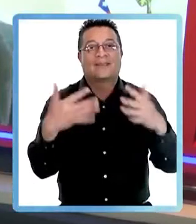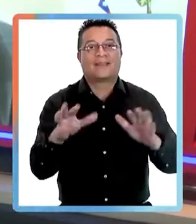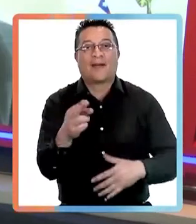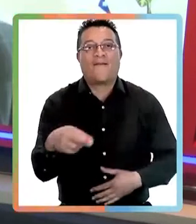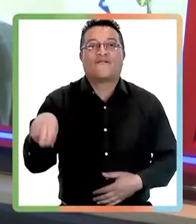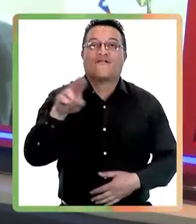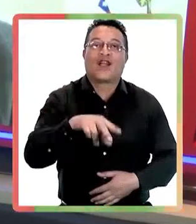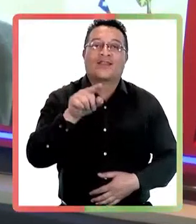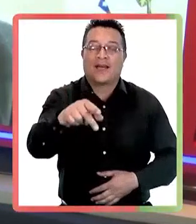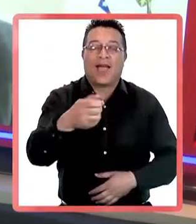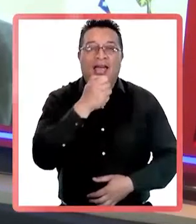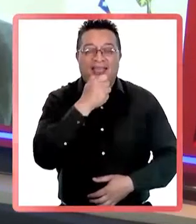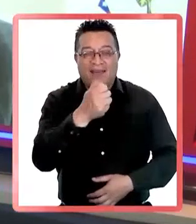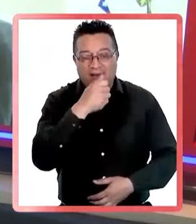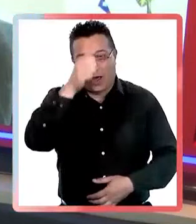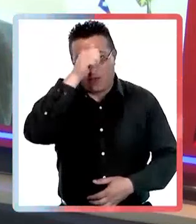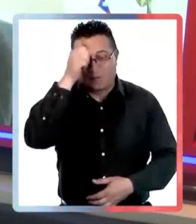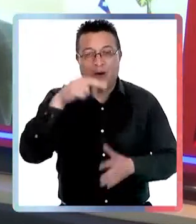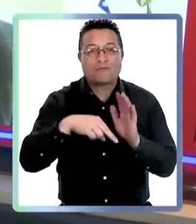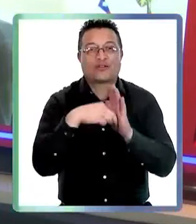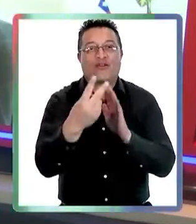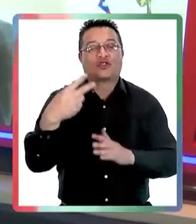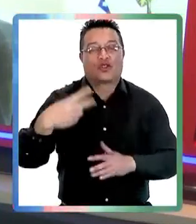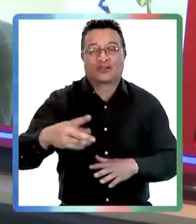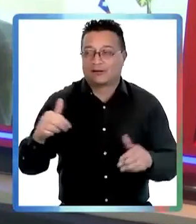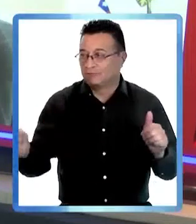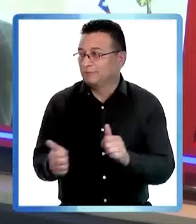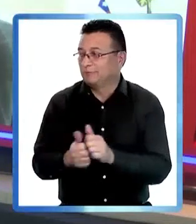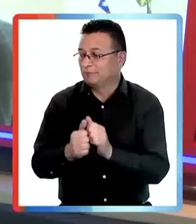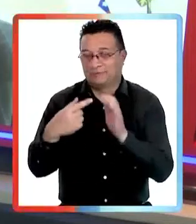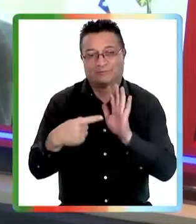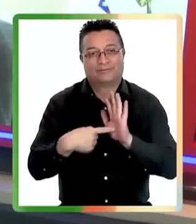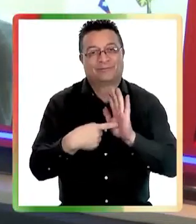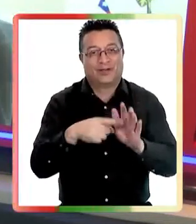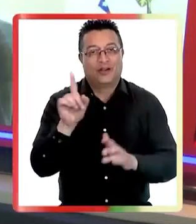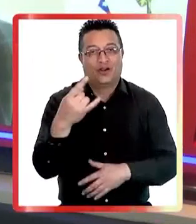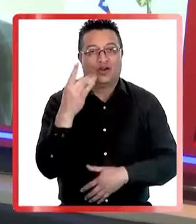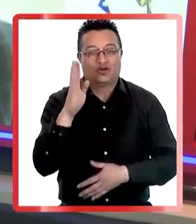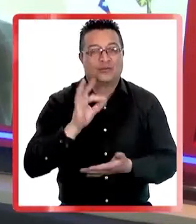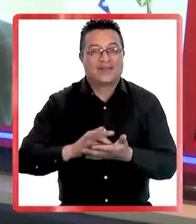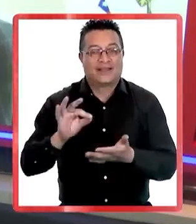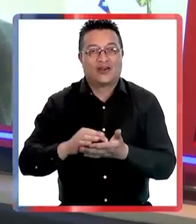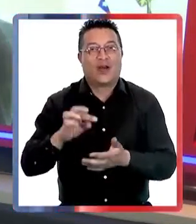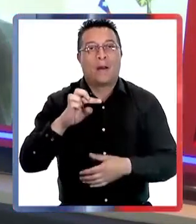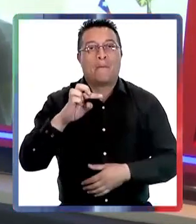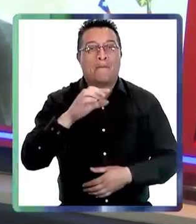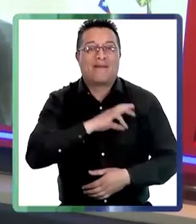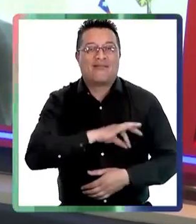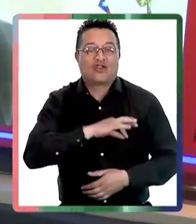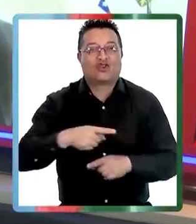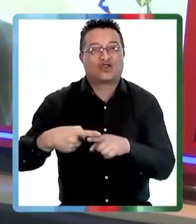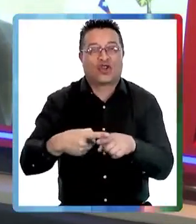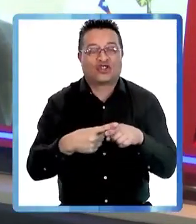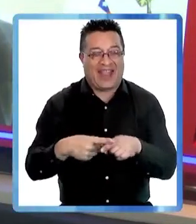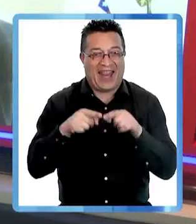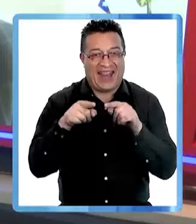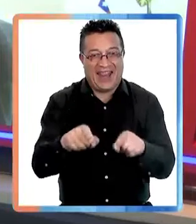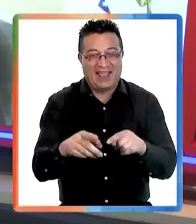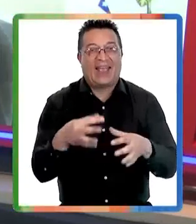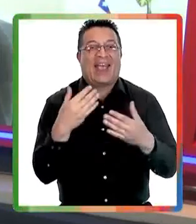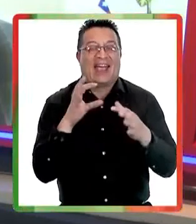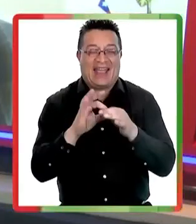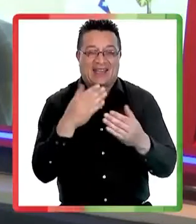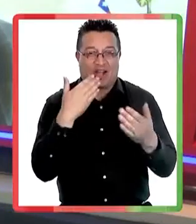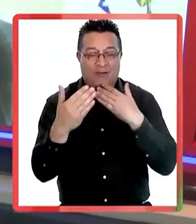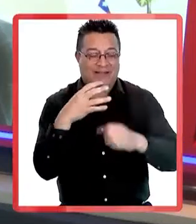Ya estamos de regreso con la entrevista del domingo de Portavoz Noticias. Hoy nos acompaña, lo hemos presentado ya, el subsecretario de Previsión Social, Cristian Larraín. Le doy las gracias nuevamente por